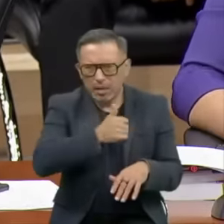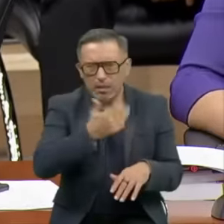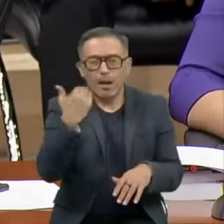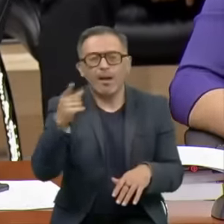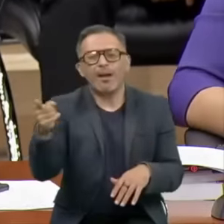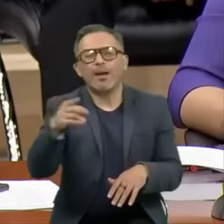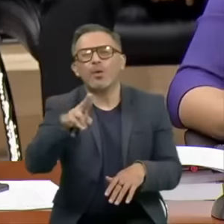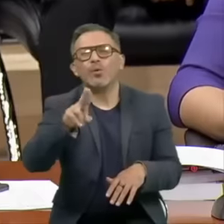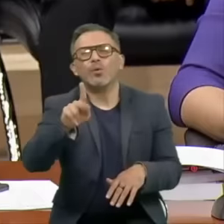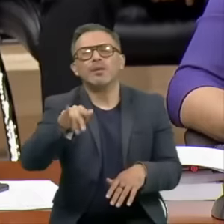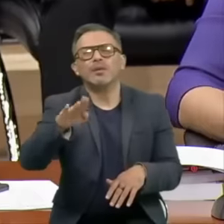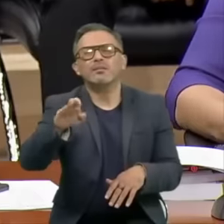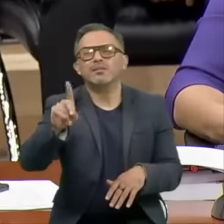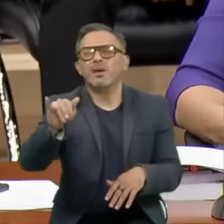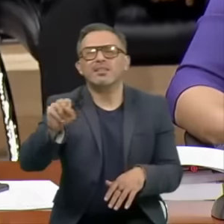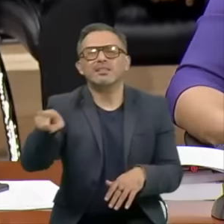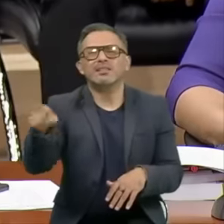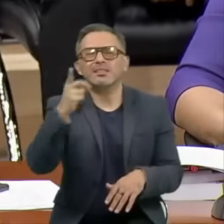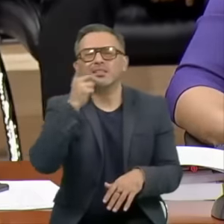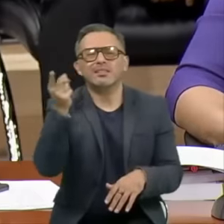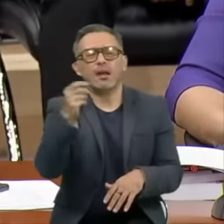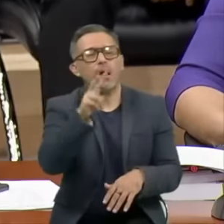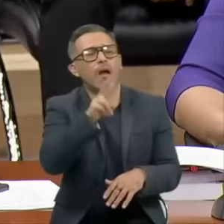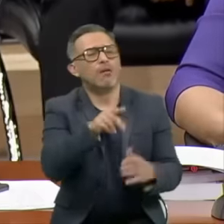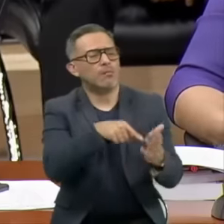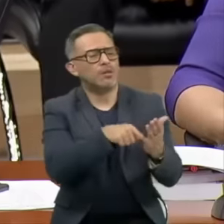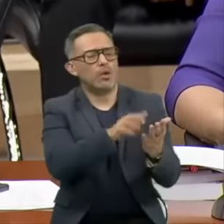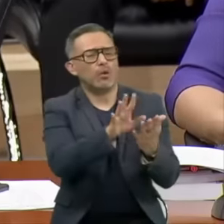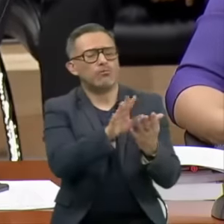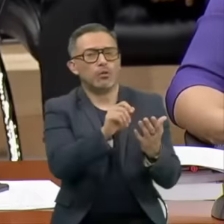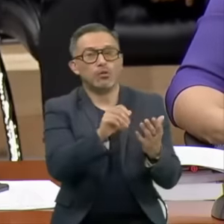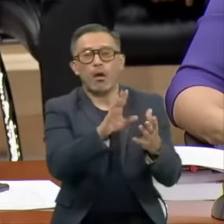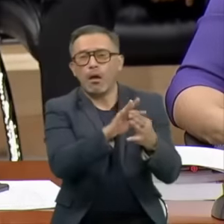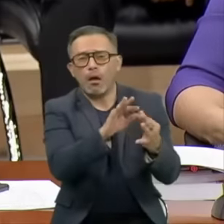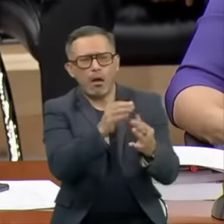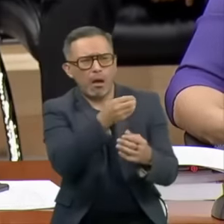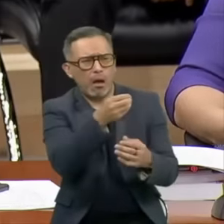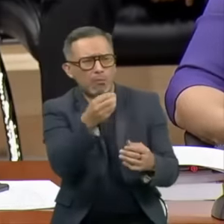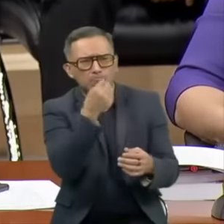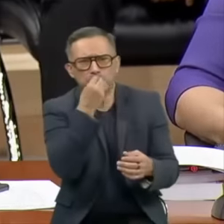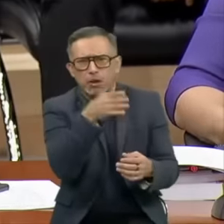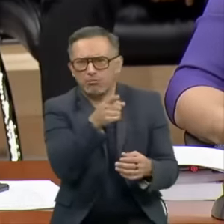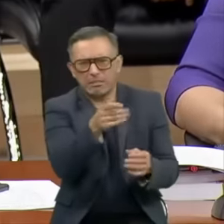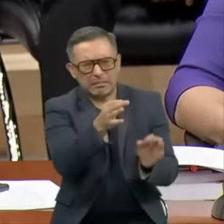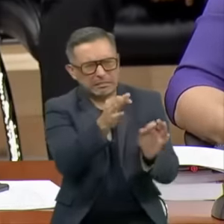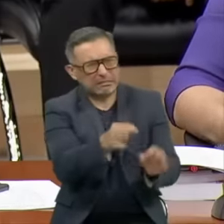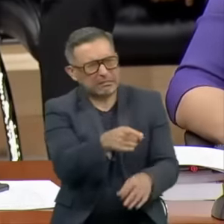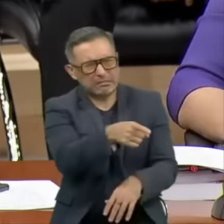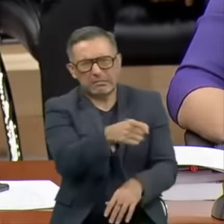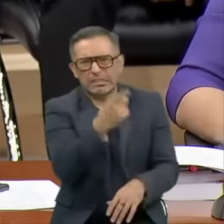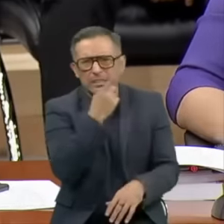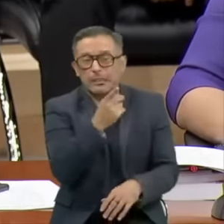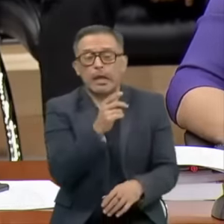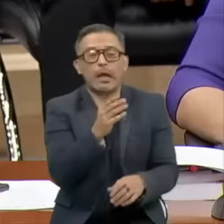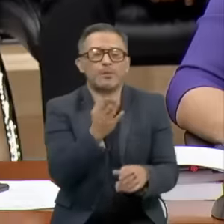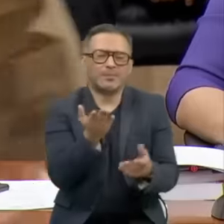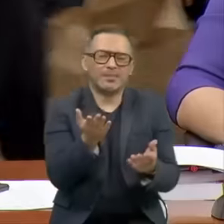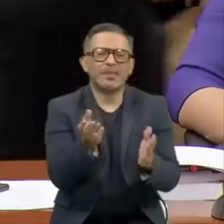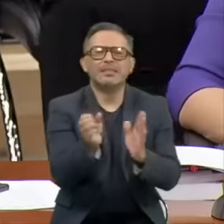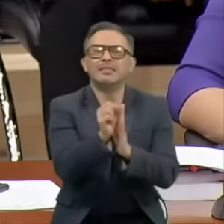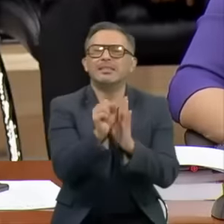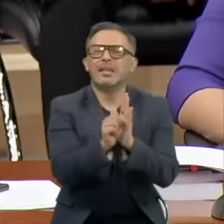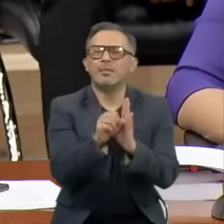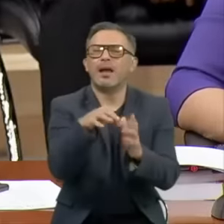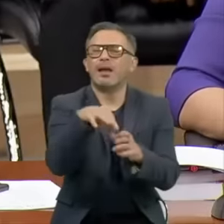dice, yo no estoy de acuerdo. Su intervención es impecable, dice, a ver, yo no comparto que el régimen del sistema